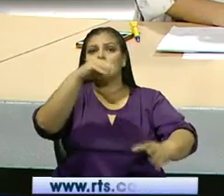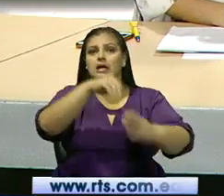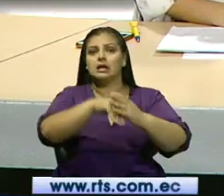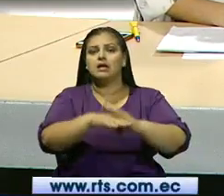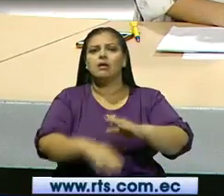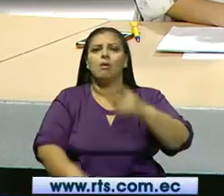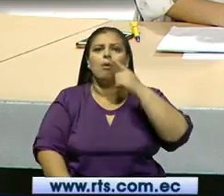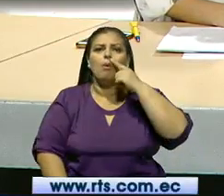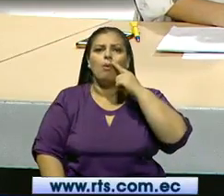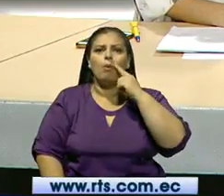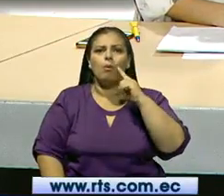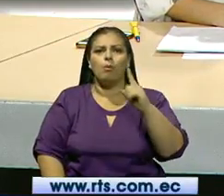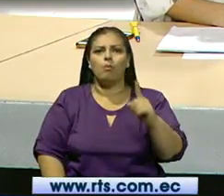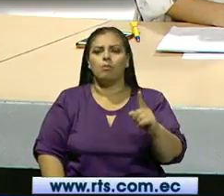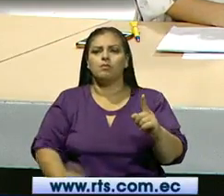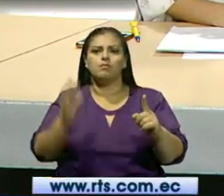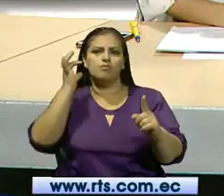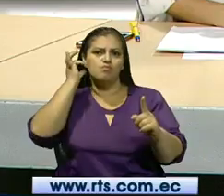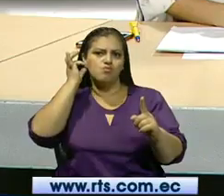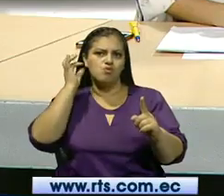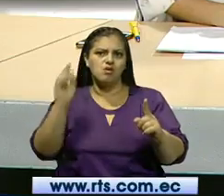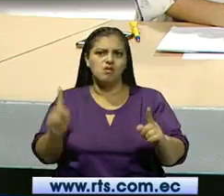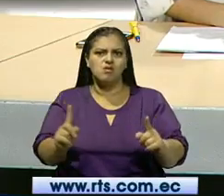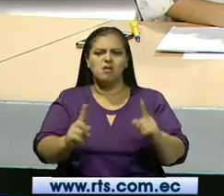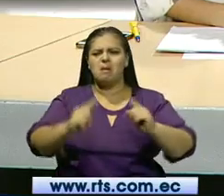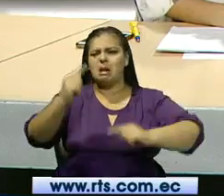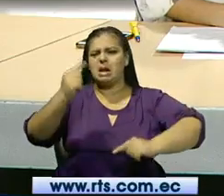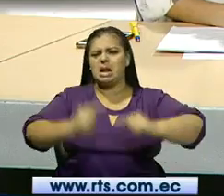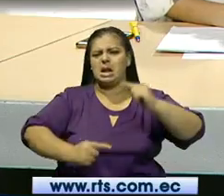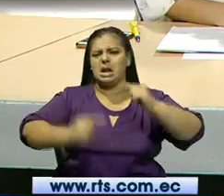zona rural del cantón Baba, en la provincia de Los Ríos.